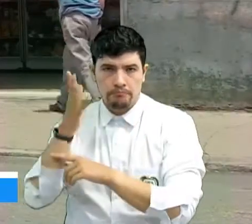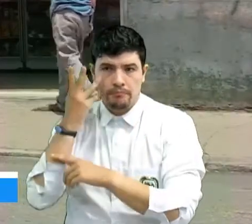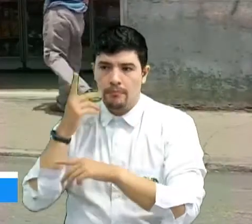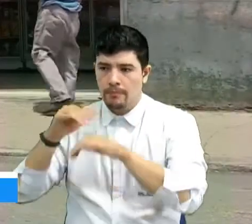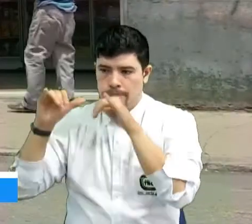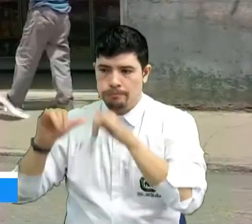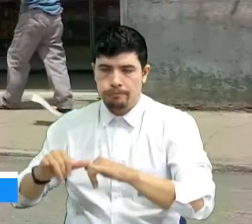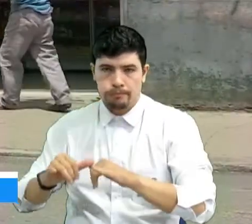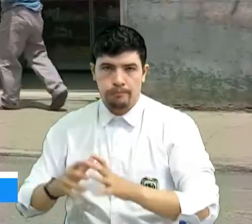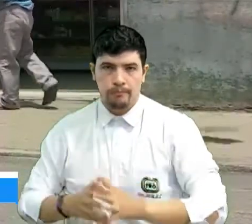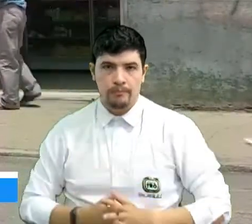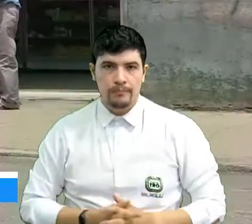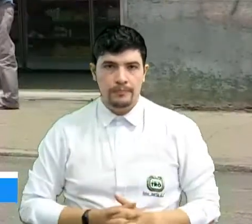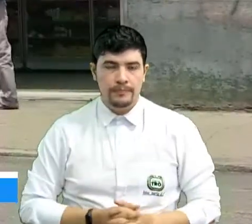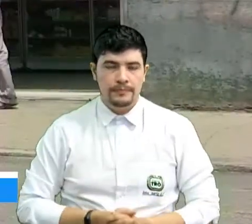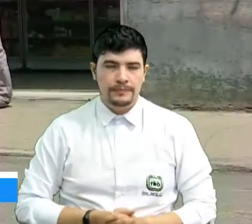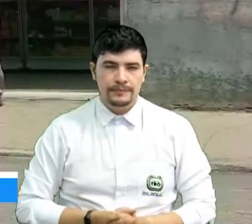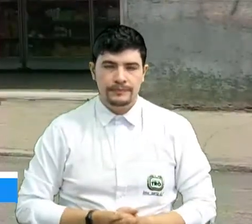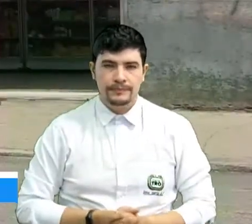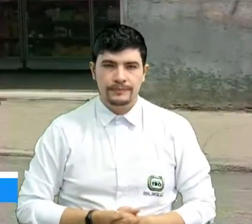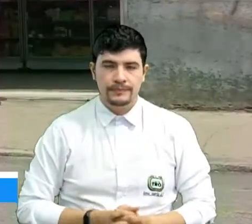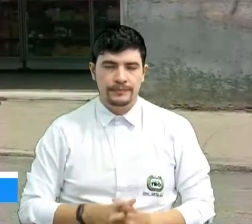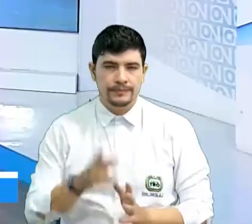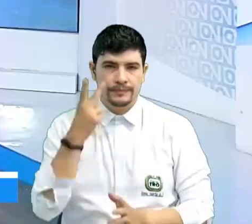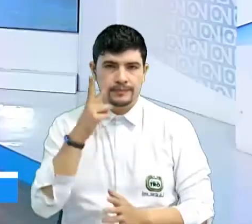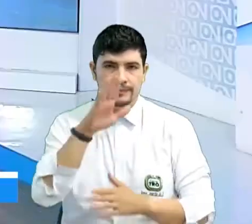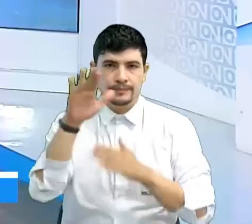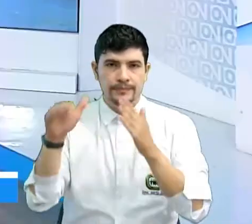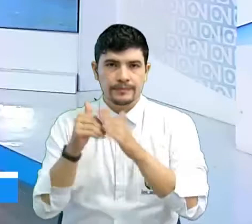momento la economía de este sector. Esta es la